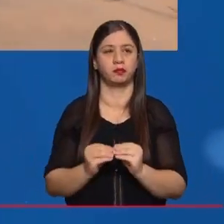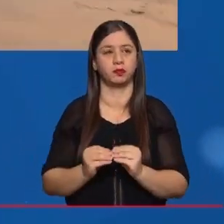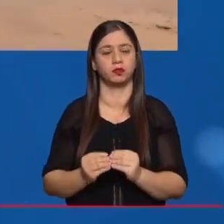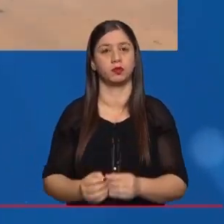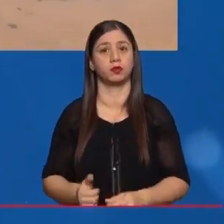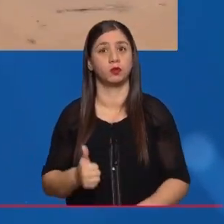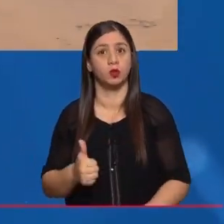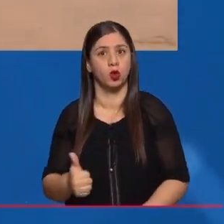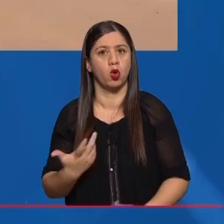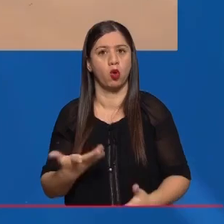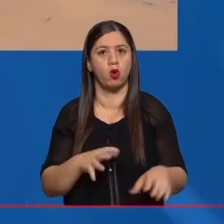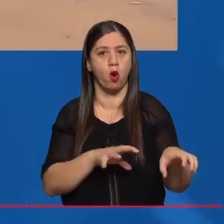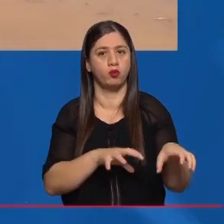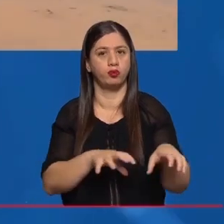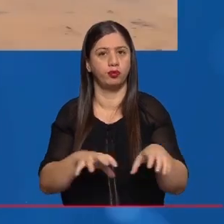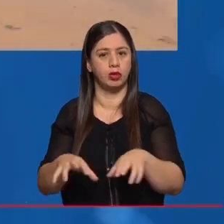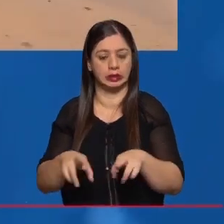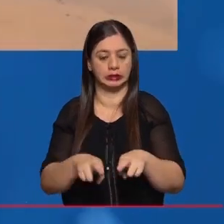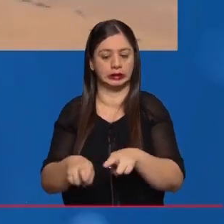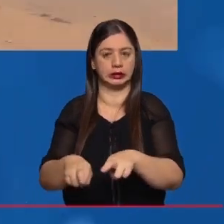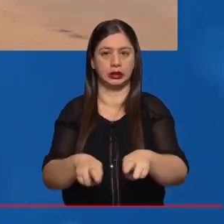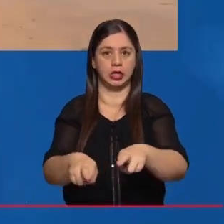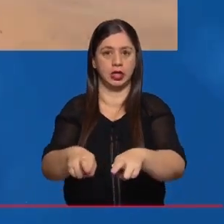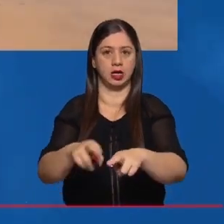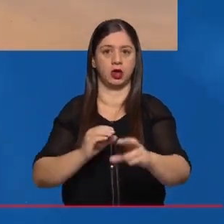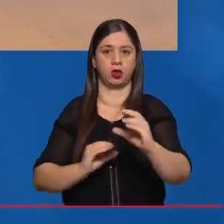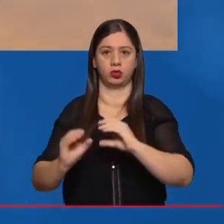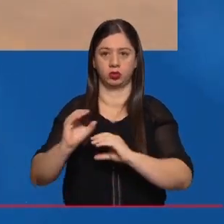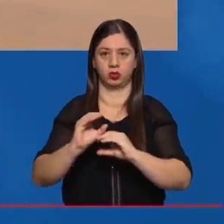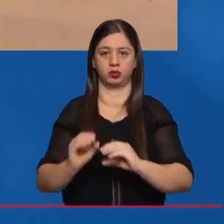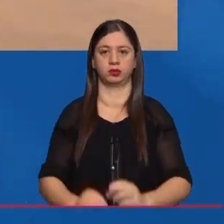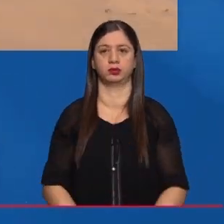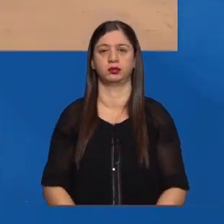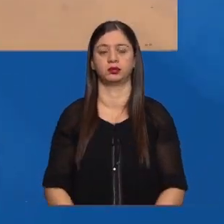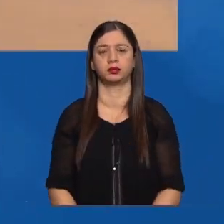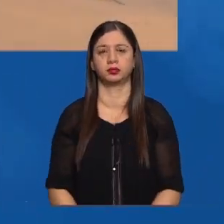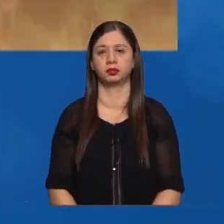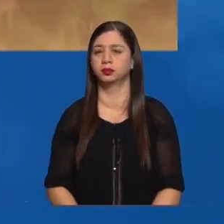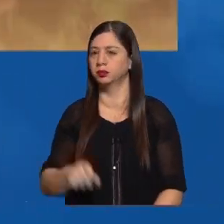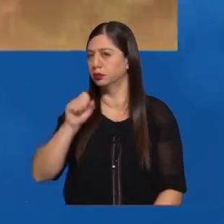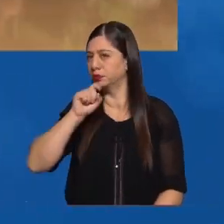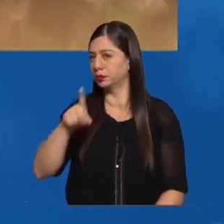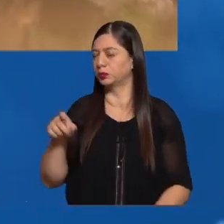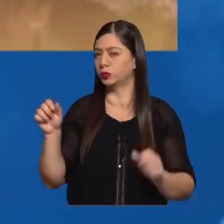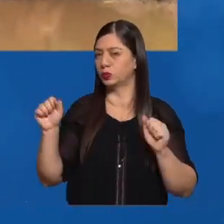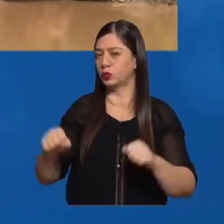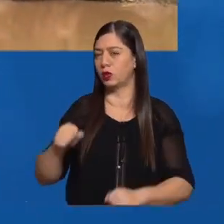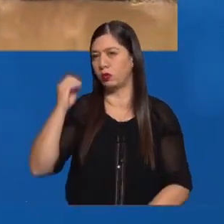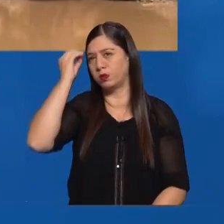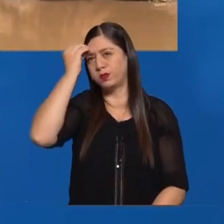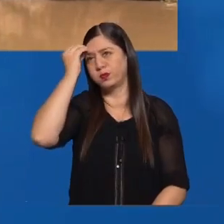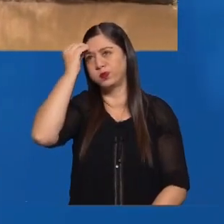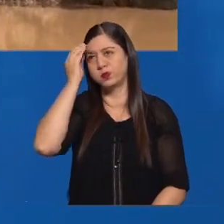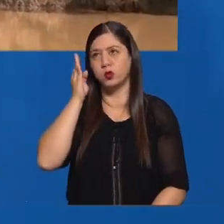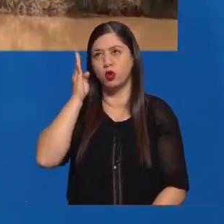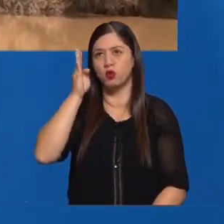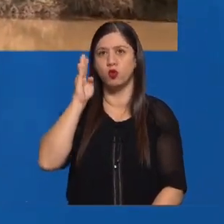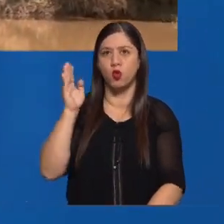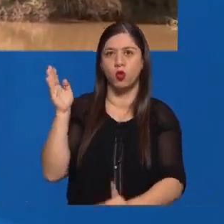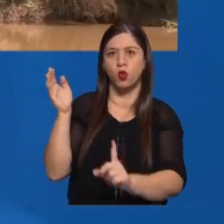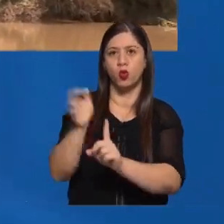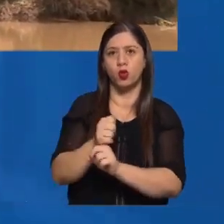una buena condición para un río como es el río Cauca. ¿Podemos tener de verdad la esperanza, Wilson, en que con